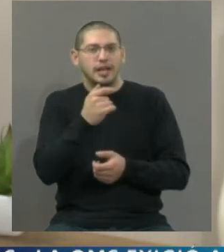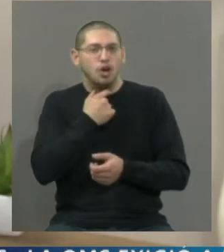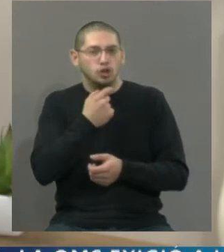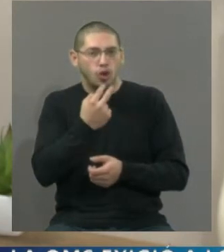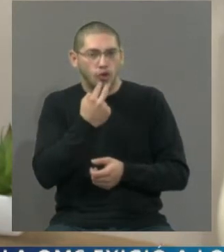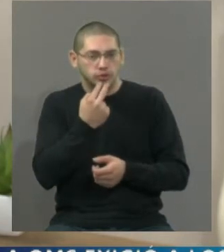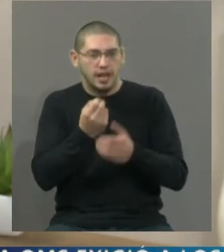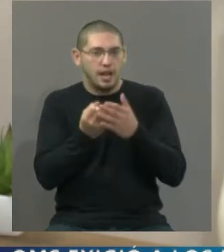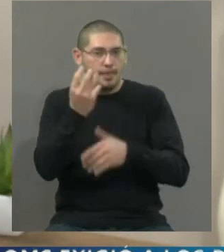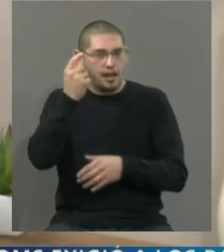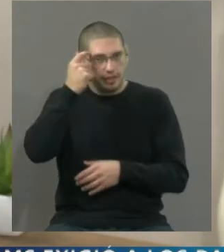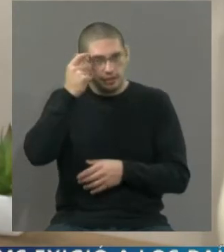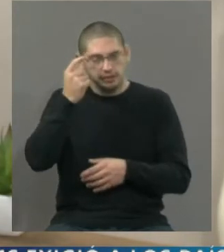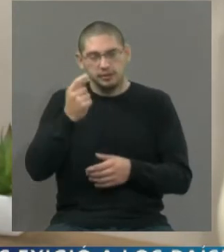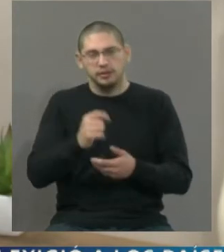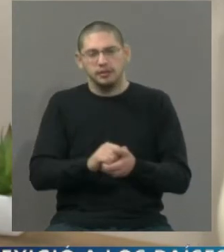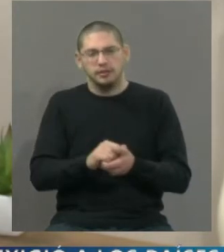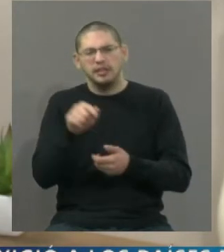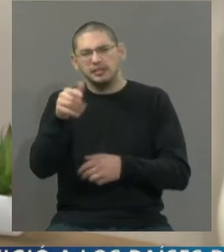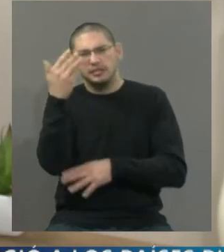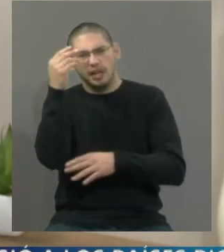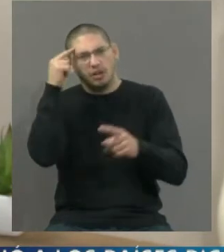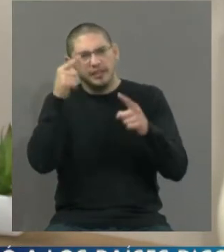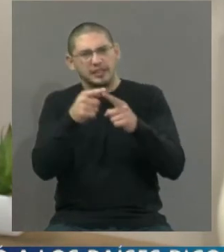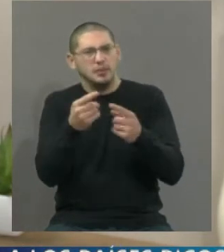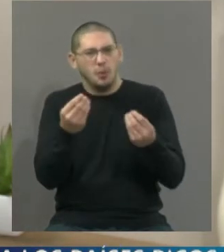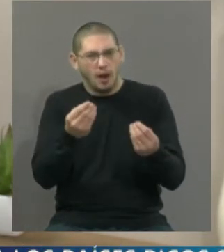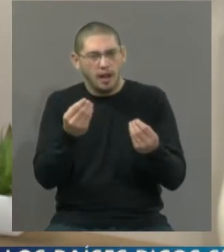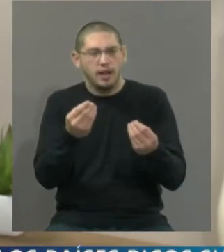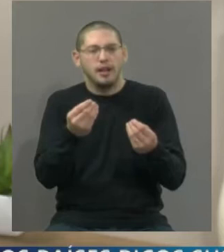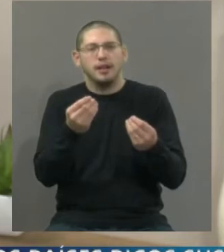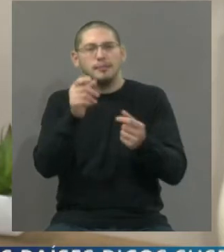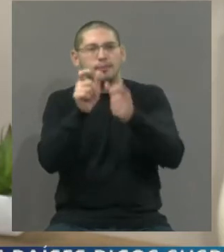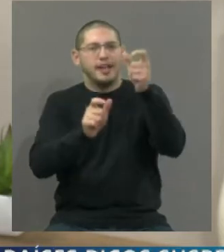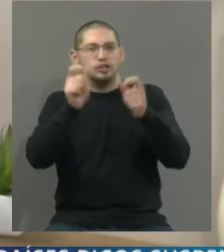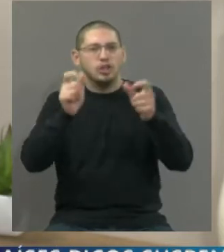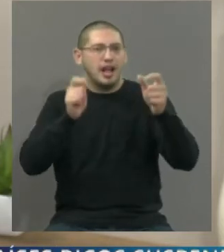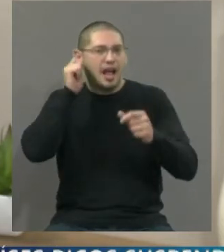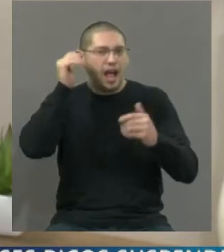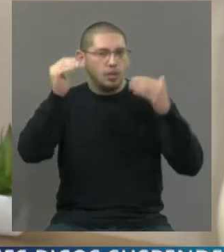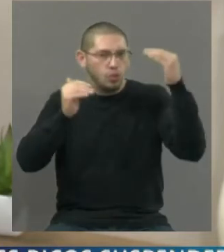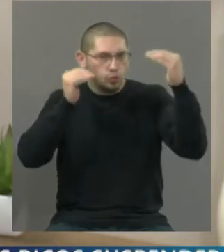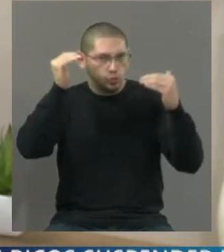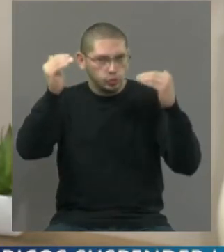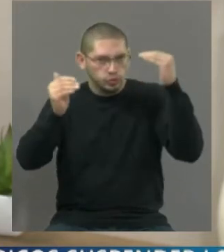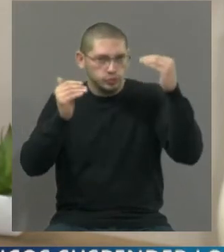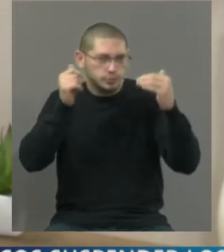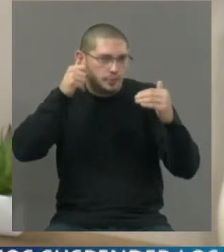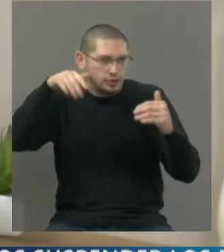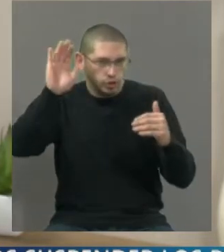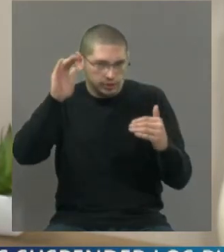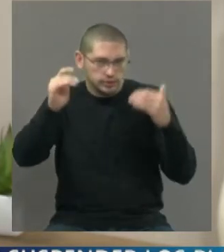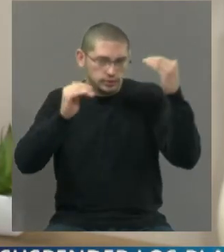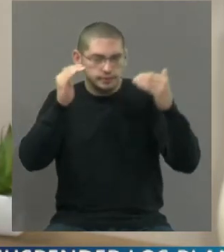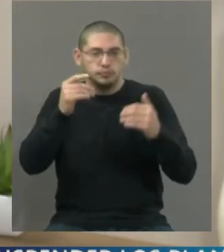miércoles 11 a las 10 de la mañana. Esta charla está apuntada básicamente a los adultos mayores, ¿no? Sí. Ahí en la Muni de Las